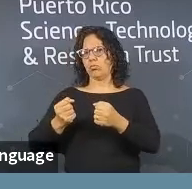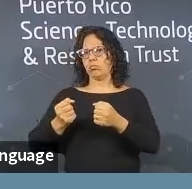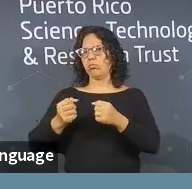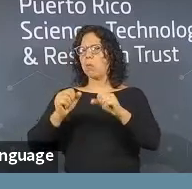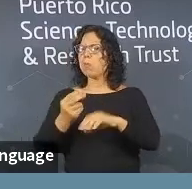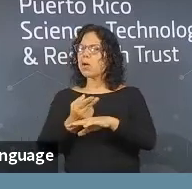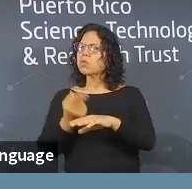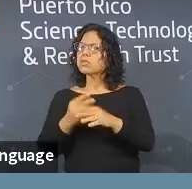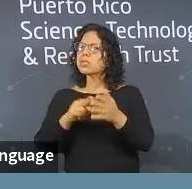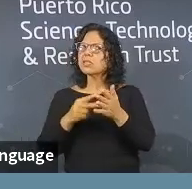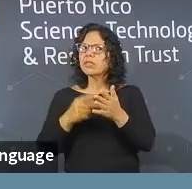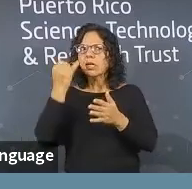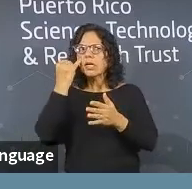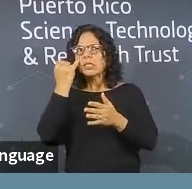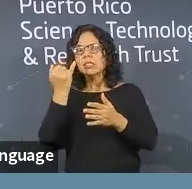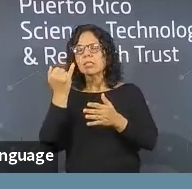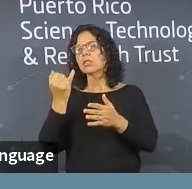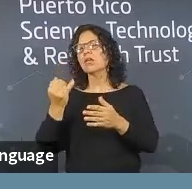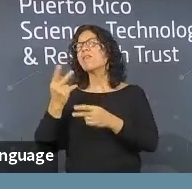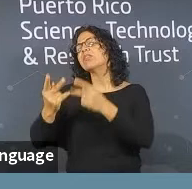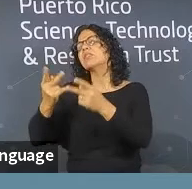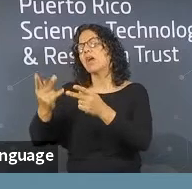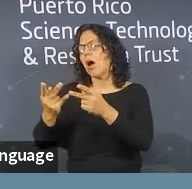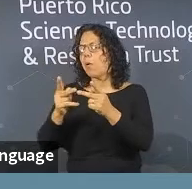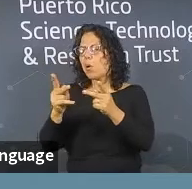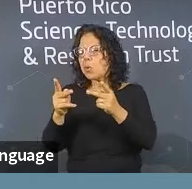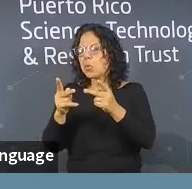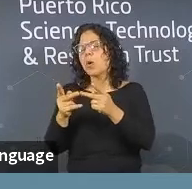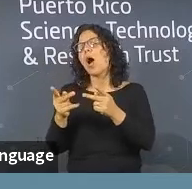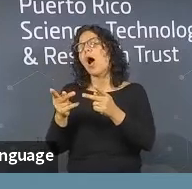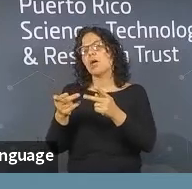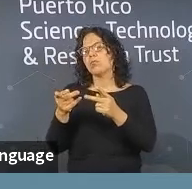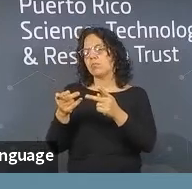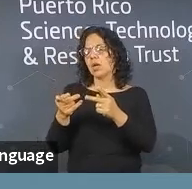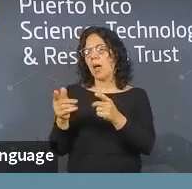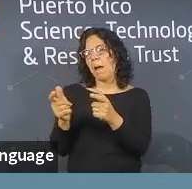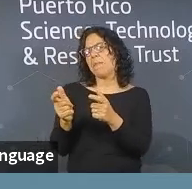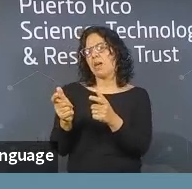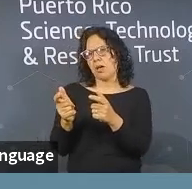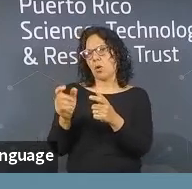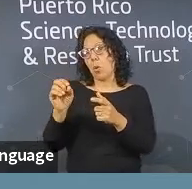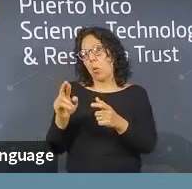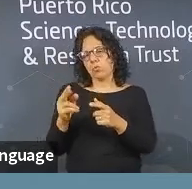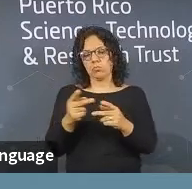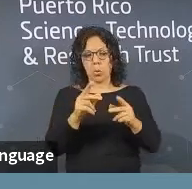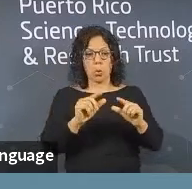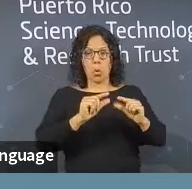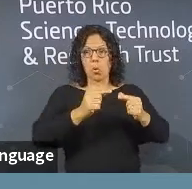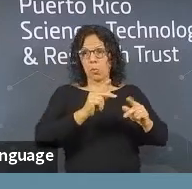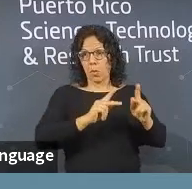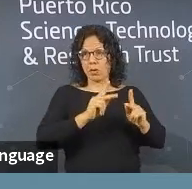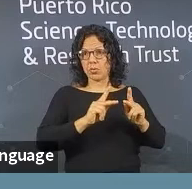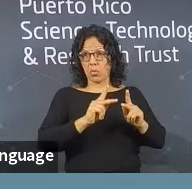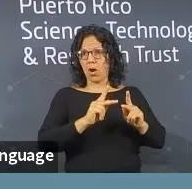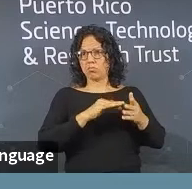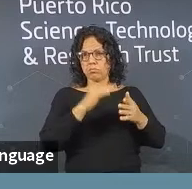que vamos a hacer aplicaciones necesarias en el momento o que algún grupo entomológico anteriormente ya haya